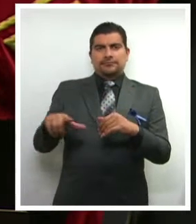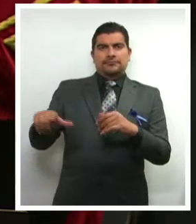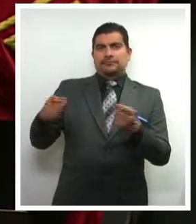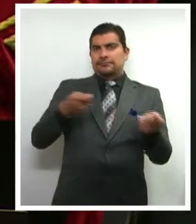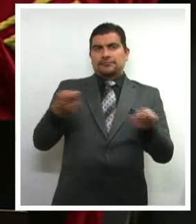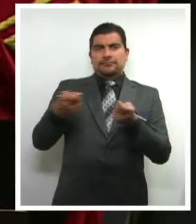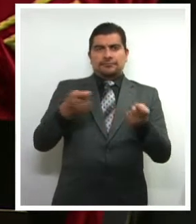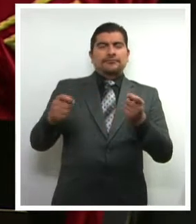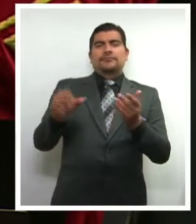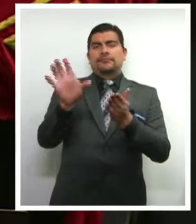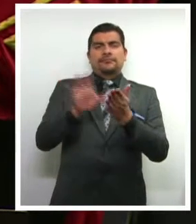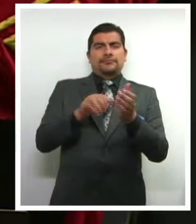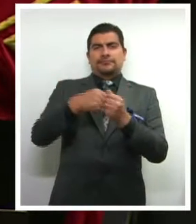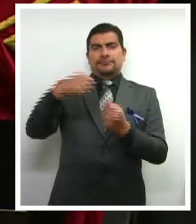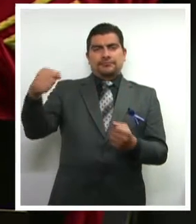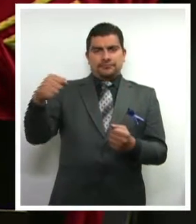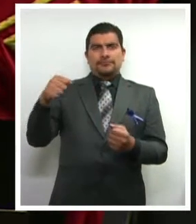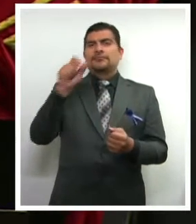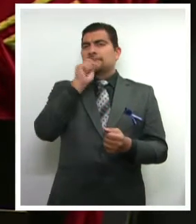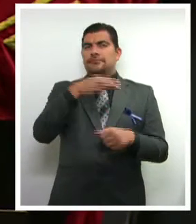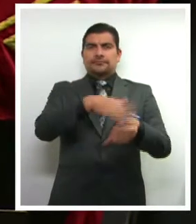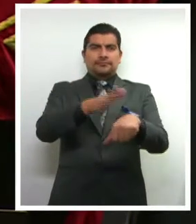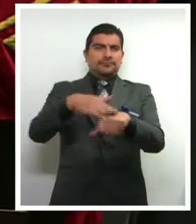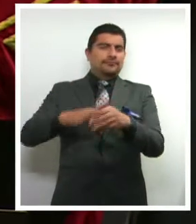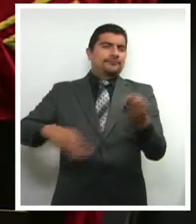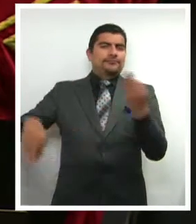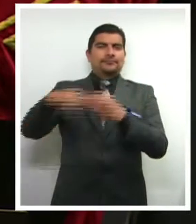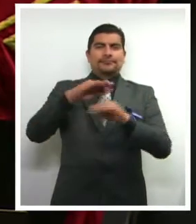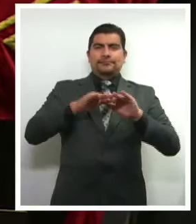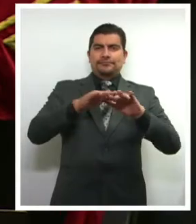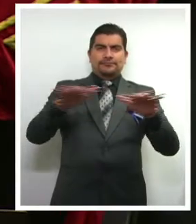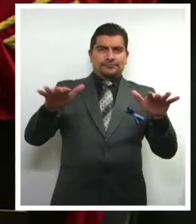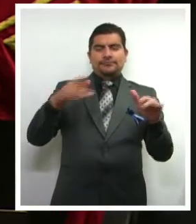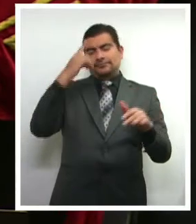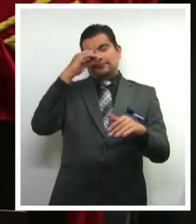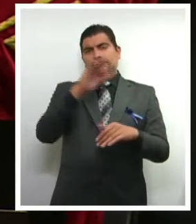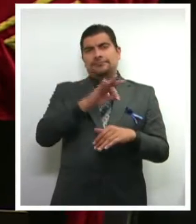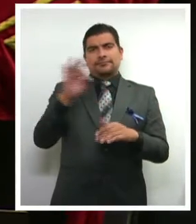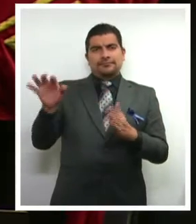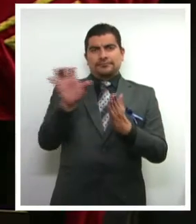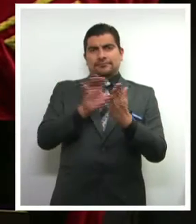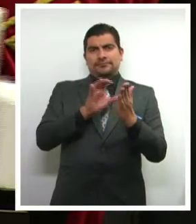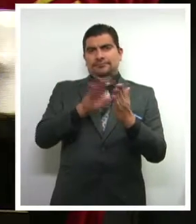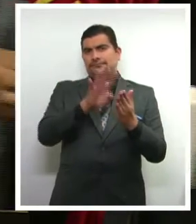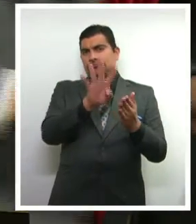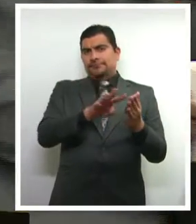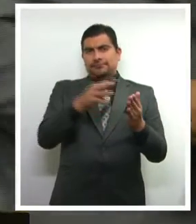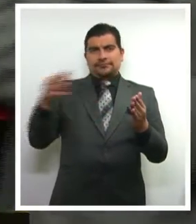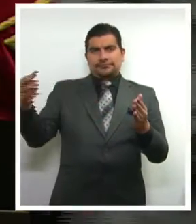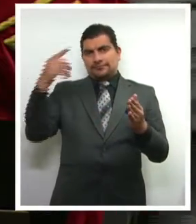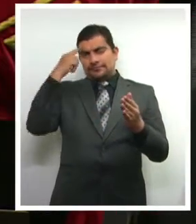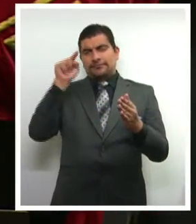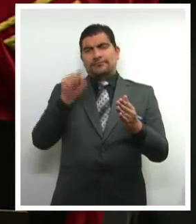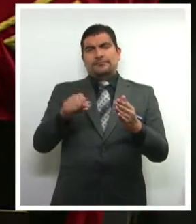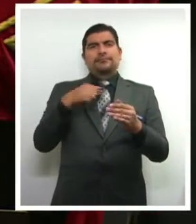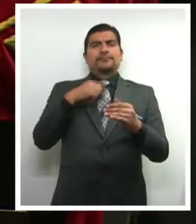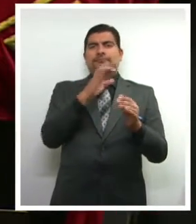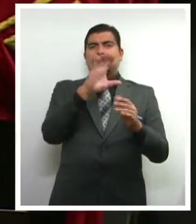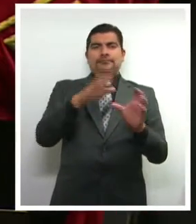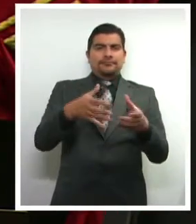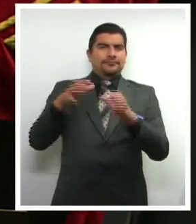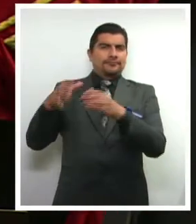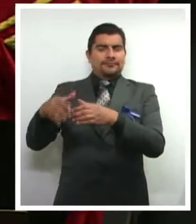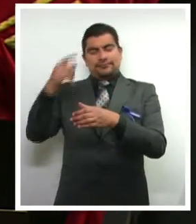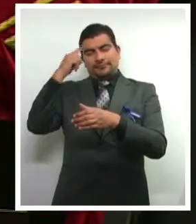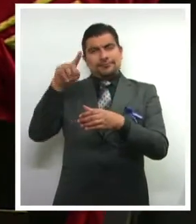Asamblea Constituyente, me permito hacer de su conocimiento el calendario de instalación de las comisiones legislativas acordado con